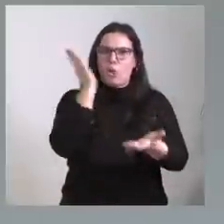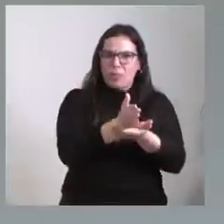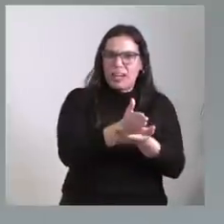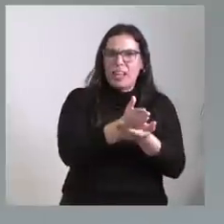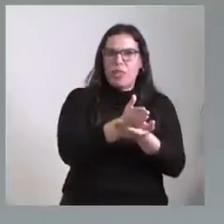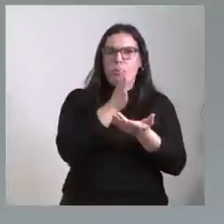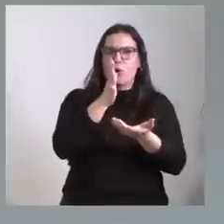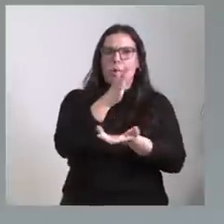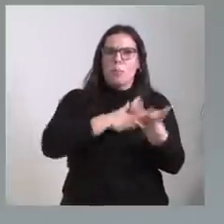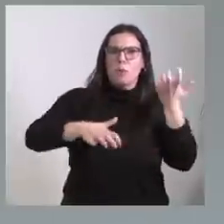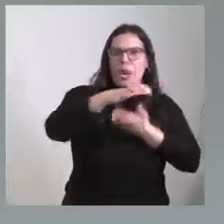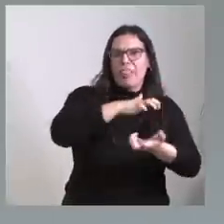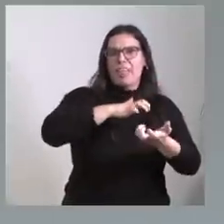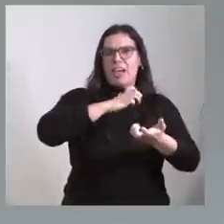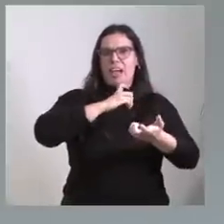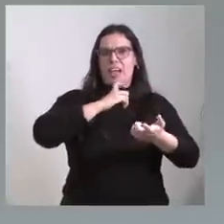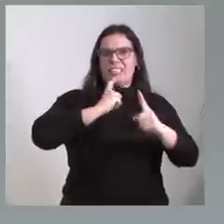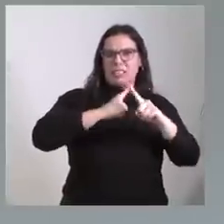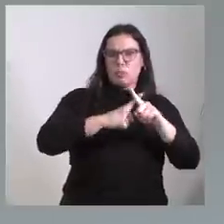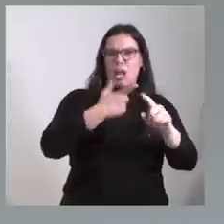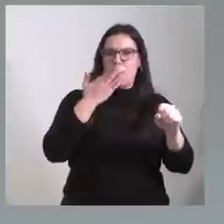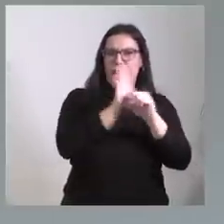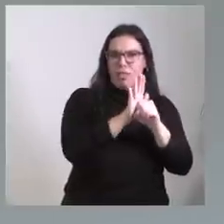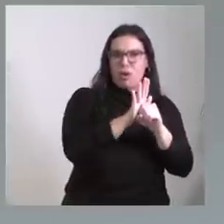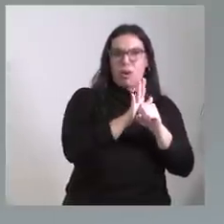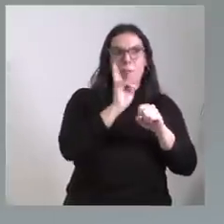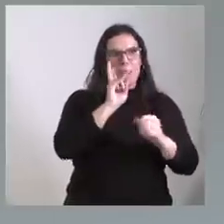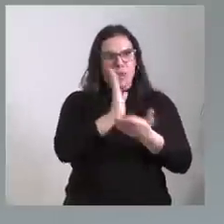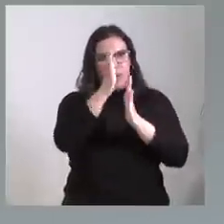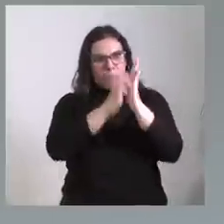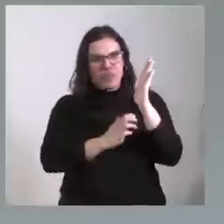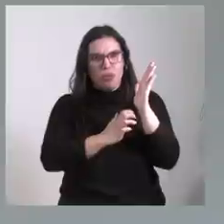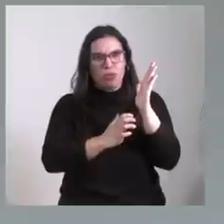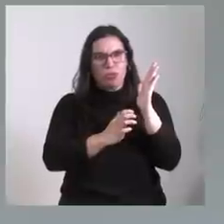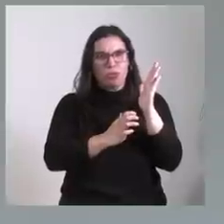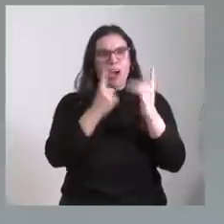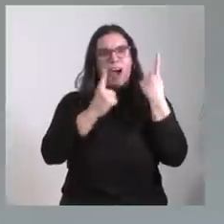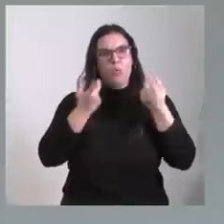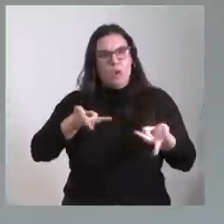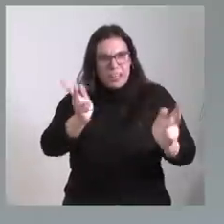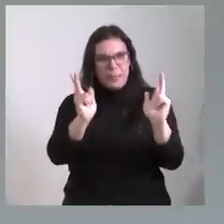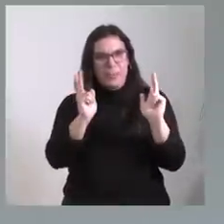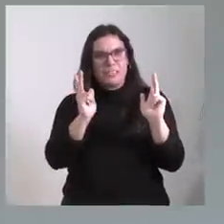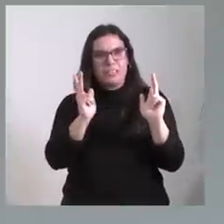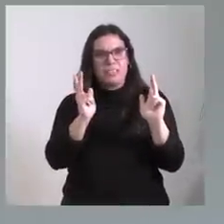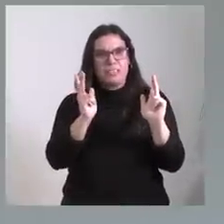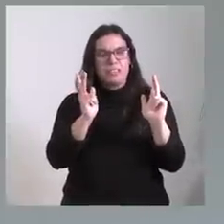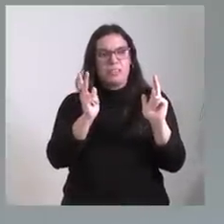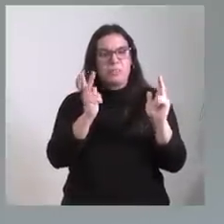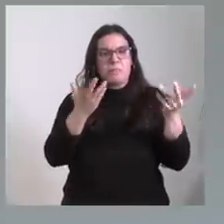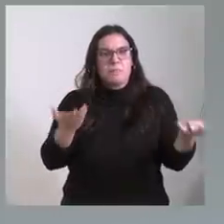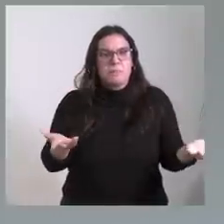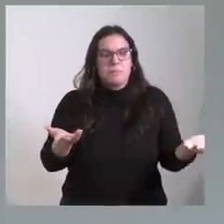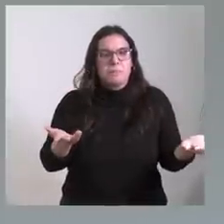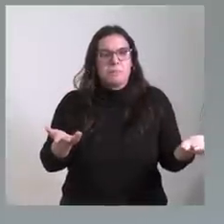violencia en este caso por agresión sexual vean reducidas sus condenas y vean en algunos casos que son puestas en libertad